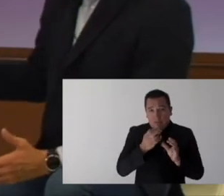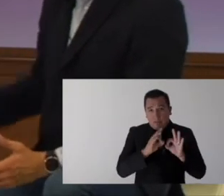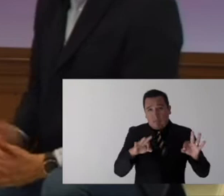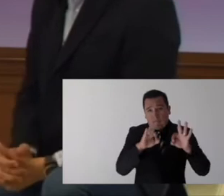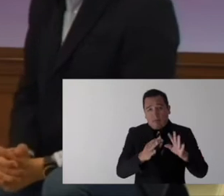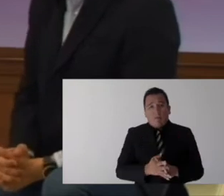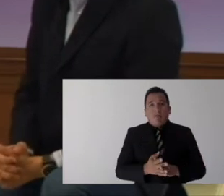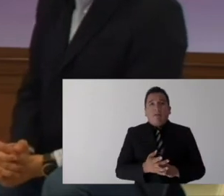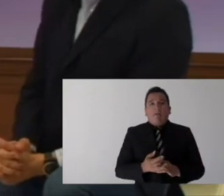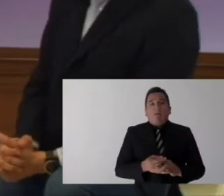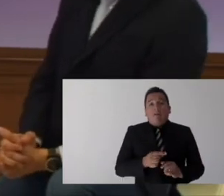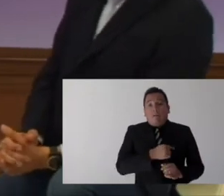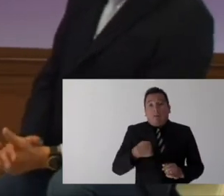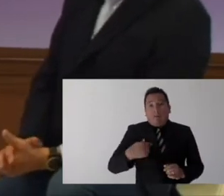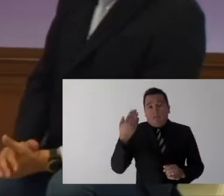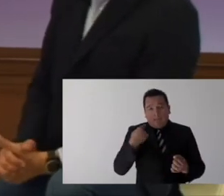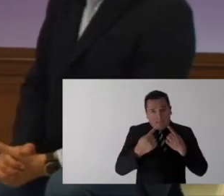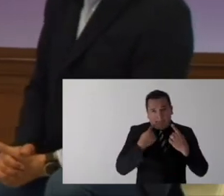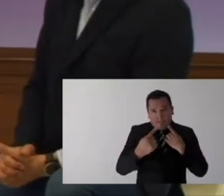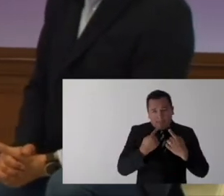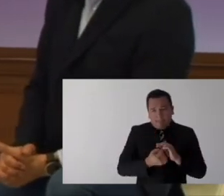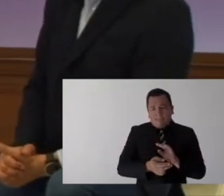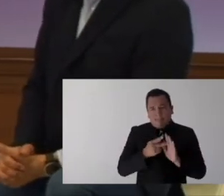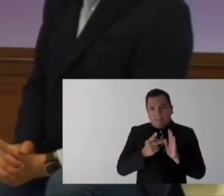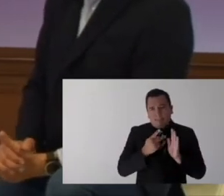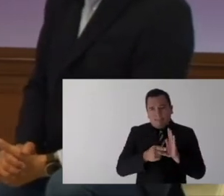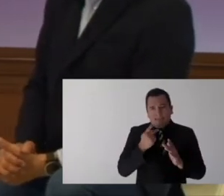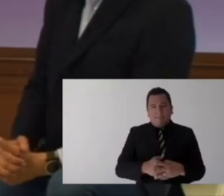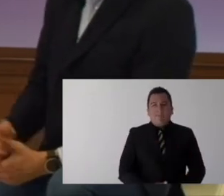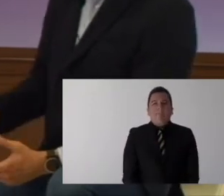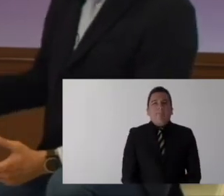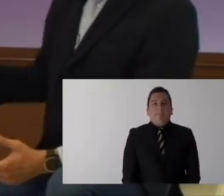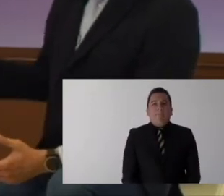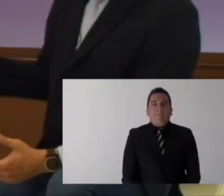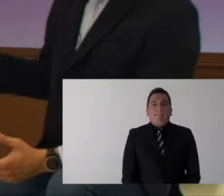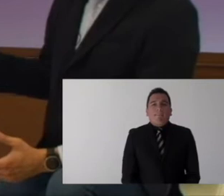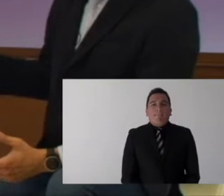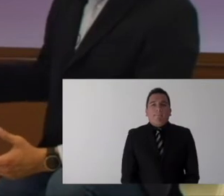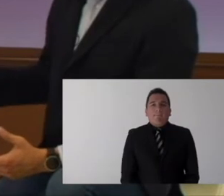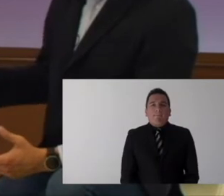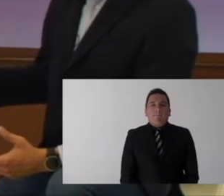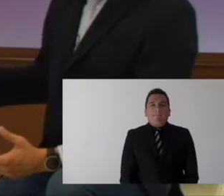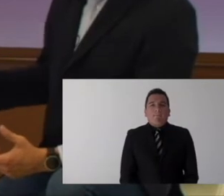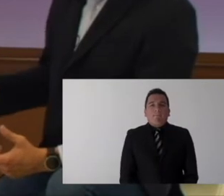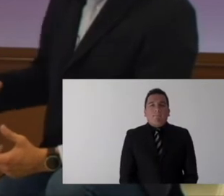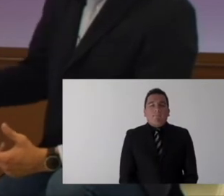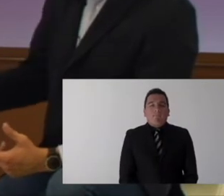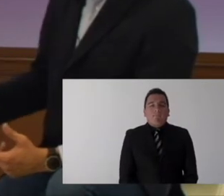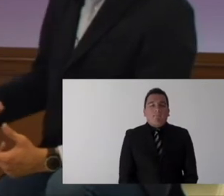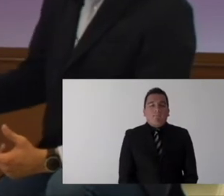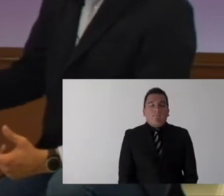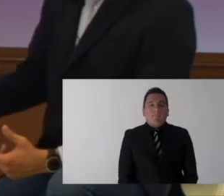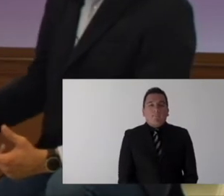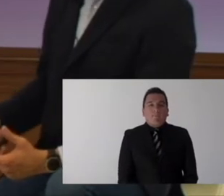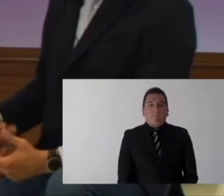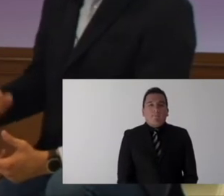hemos comentado tú y yo en otras veces que hemos tenido la oportunidad de platicar, se piensa que la sola transmisión